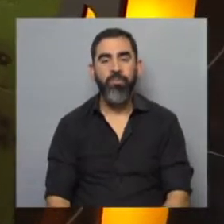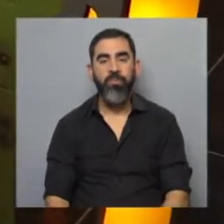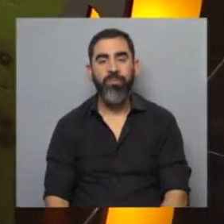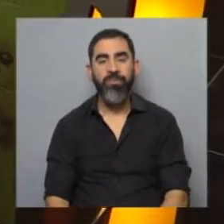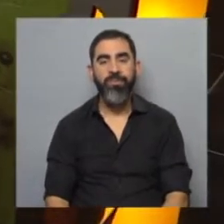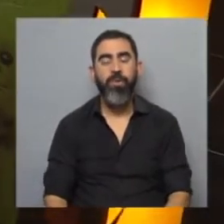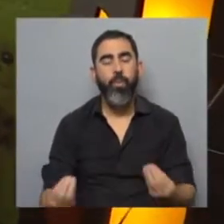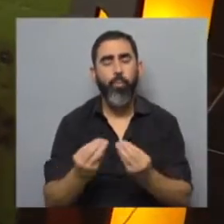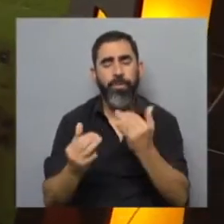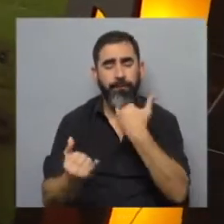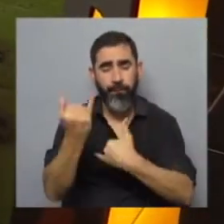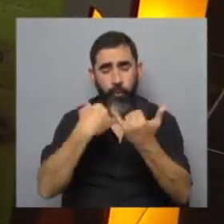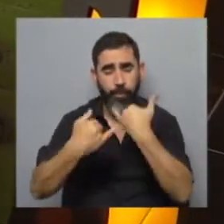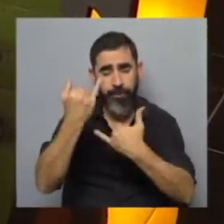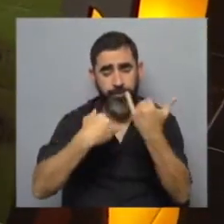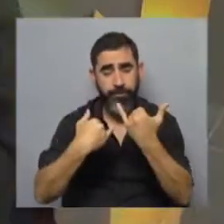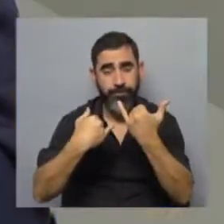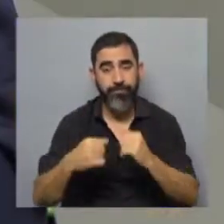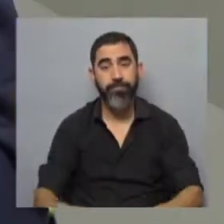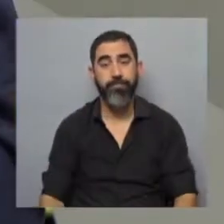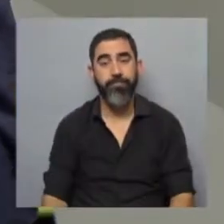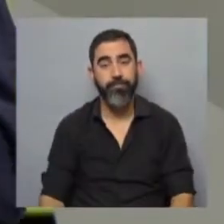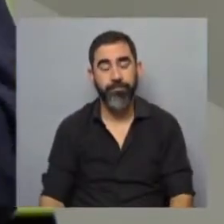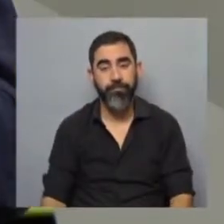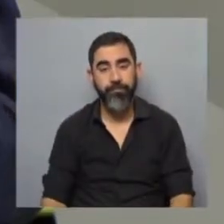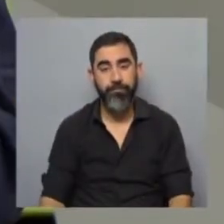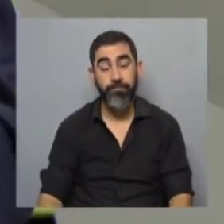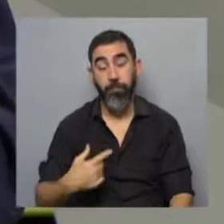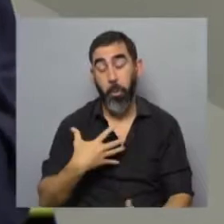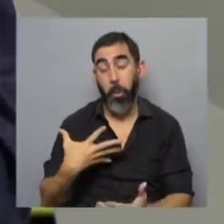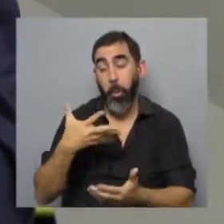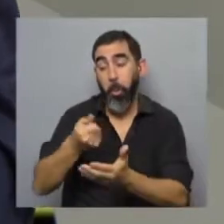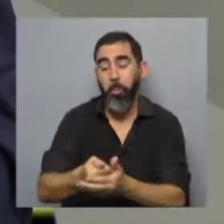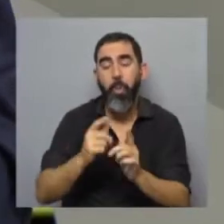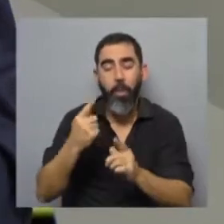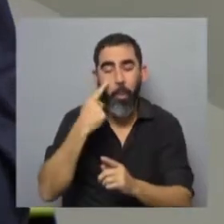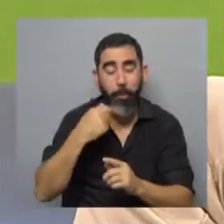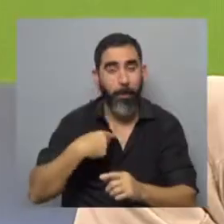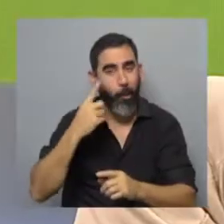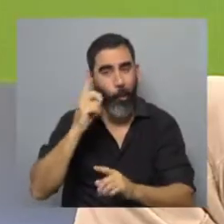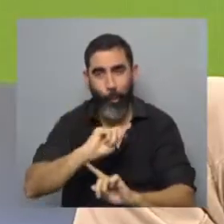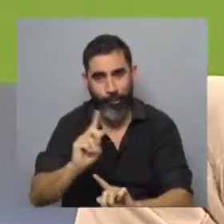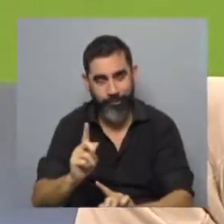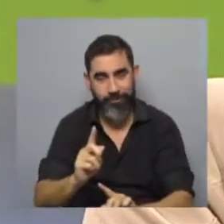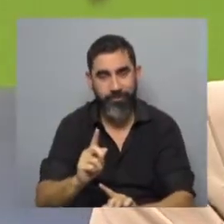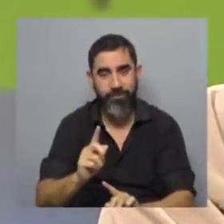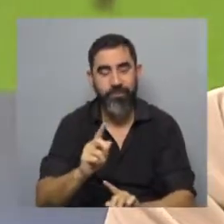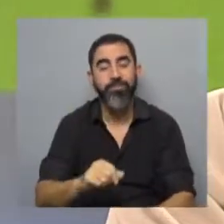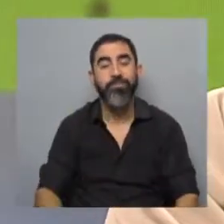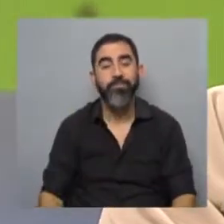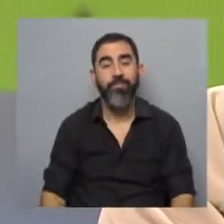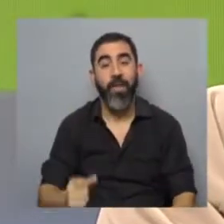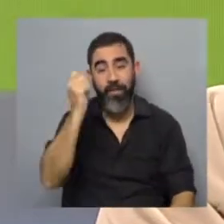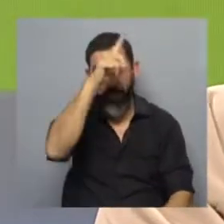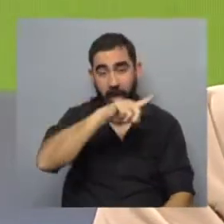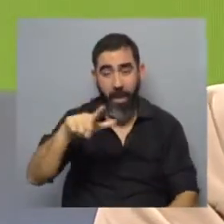Hay un montón de información, Daniela, que, bueno, uno como consumidor debería conocer y no conoce. Sí, nunca mejor la expresión sí. Del campo a